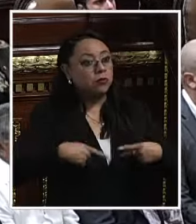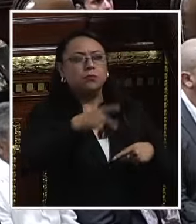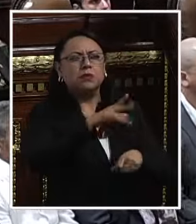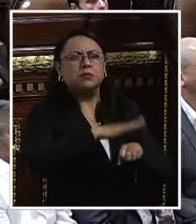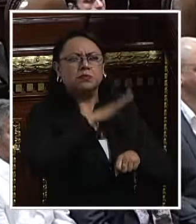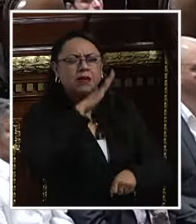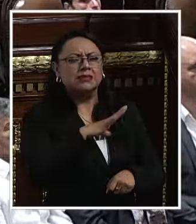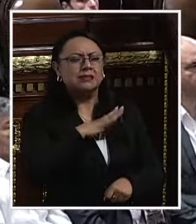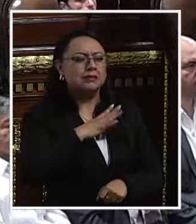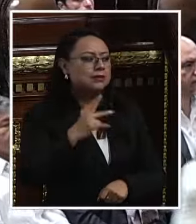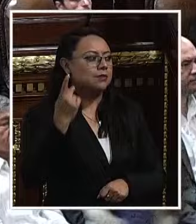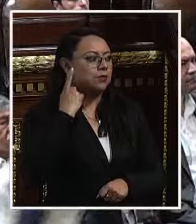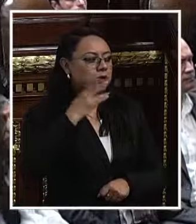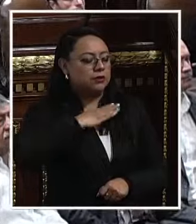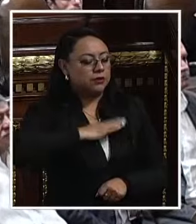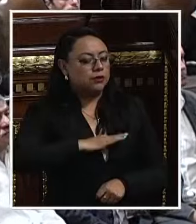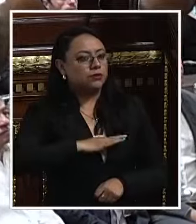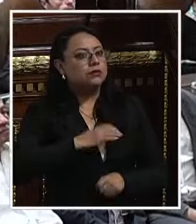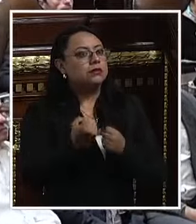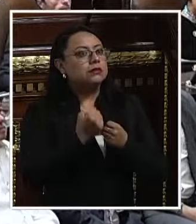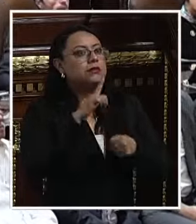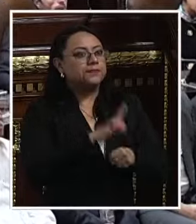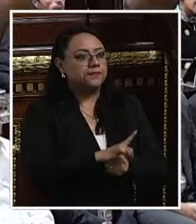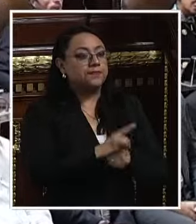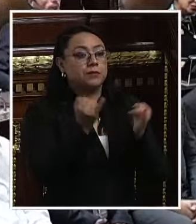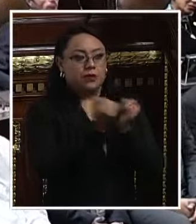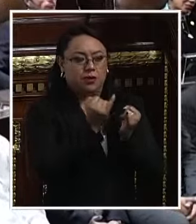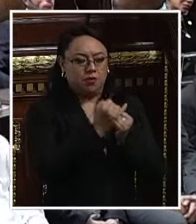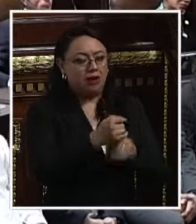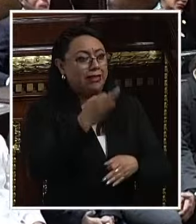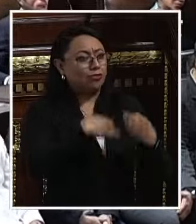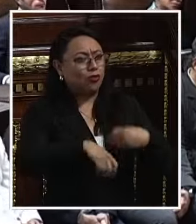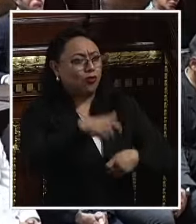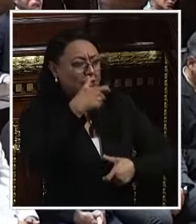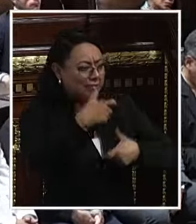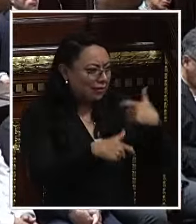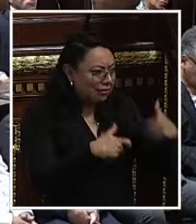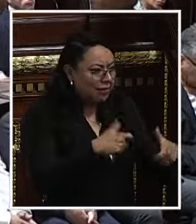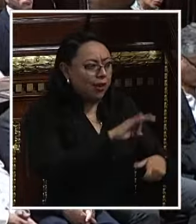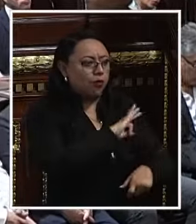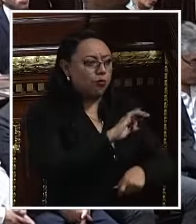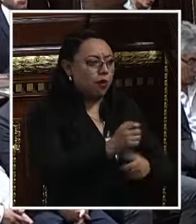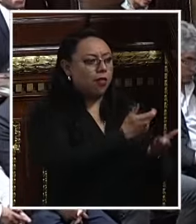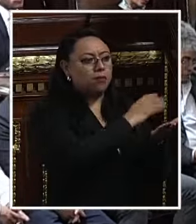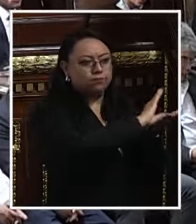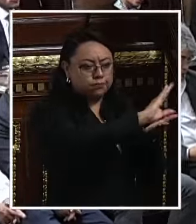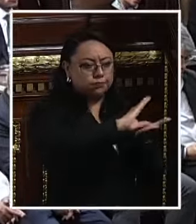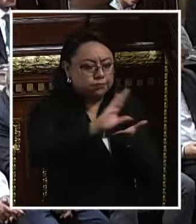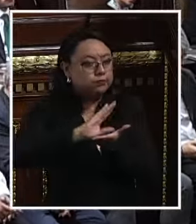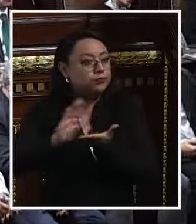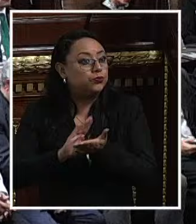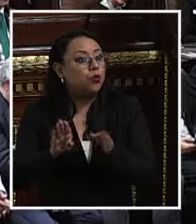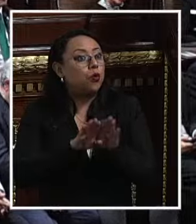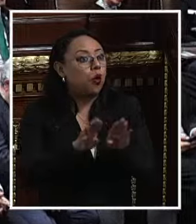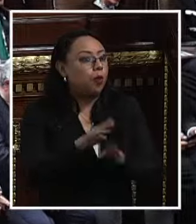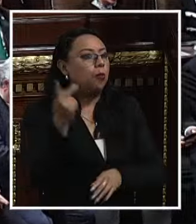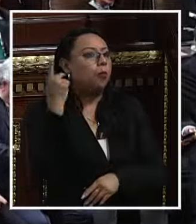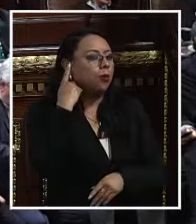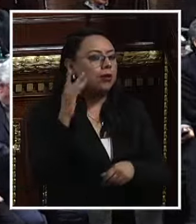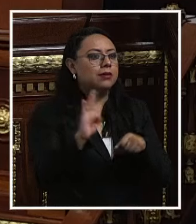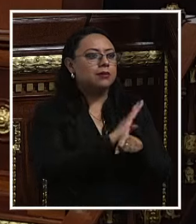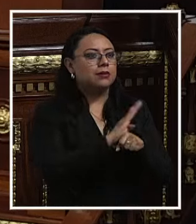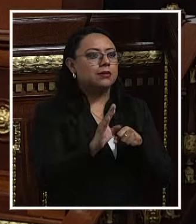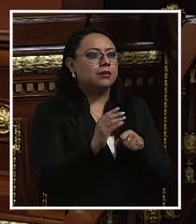de justicia social y de distribución de la riqueza a partir de una eficaz política de bienestar.